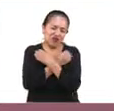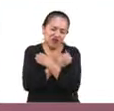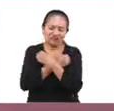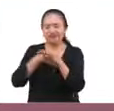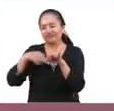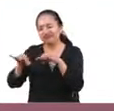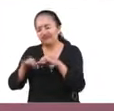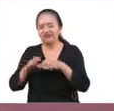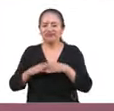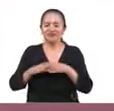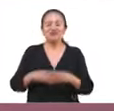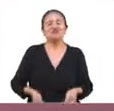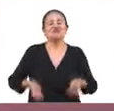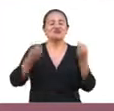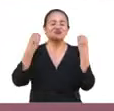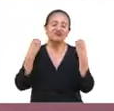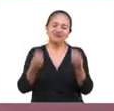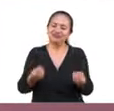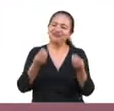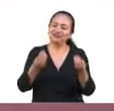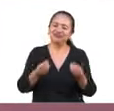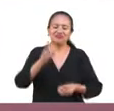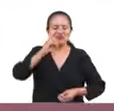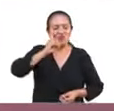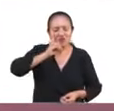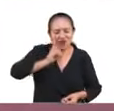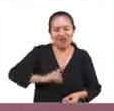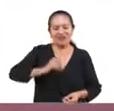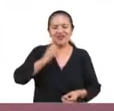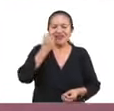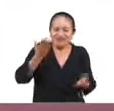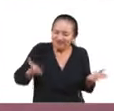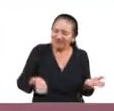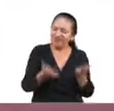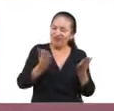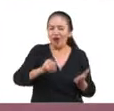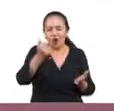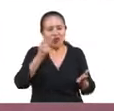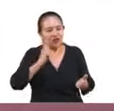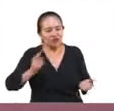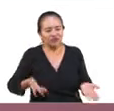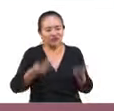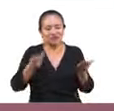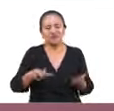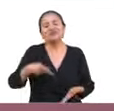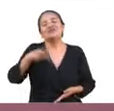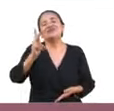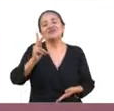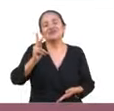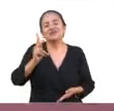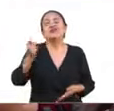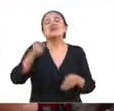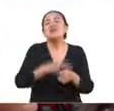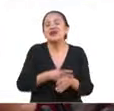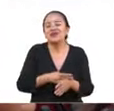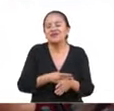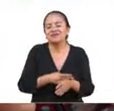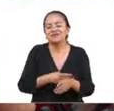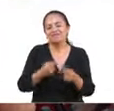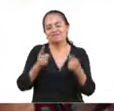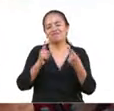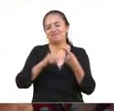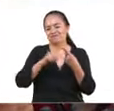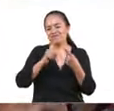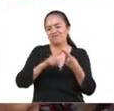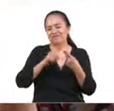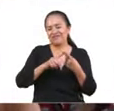otros. Muchas mujeres han intentado inspirar a otras mujeres, pero hay una coincidencia común. Lo primero que